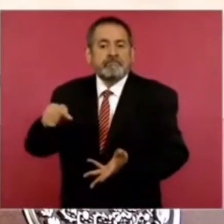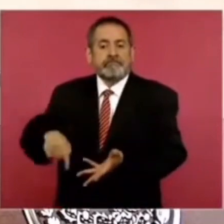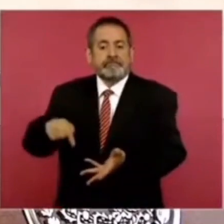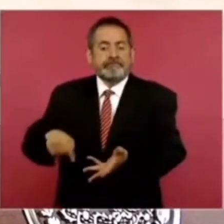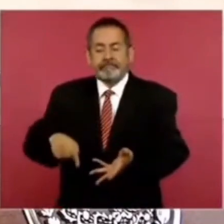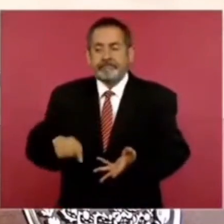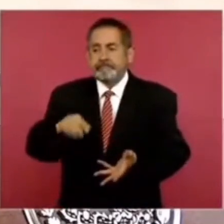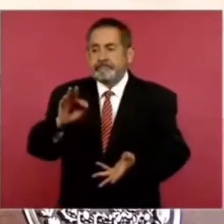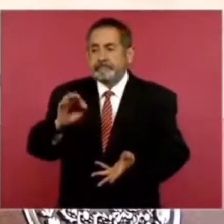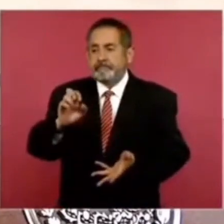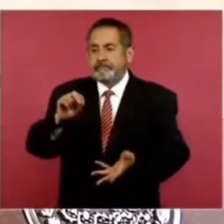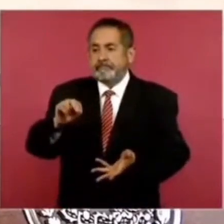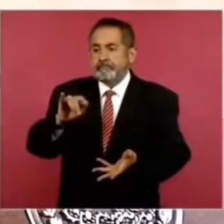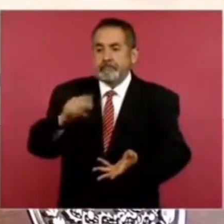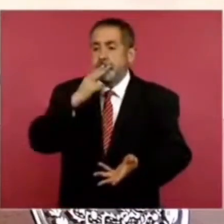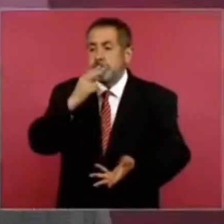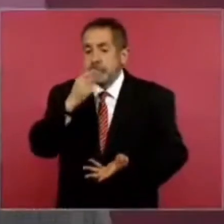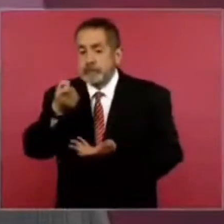porque